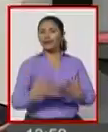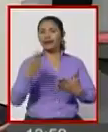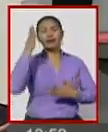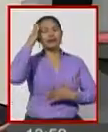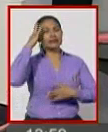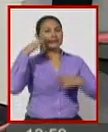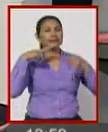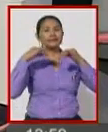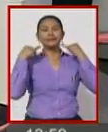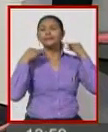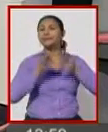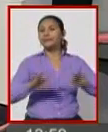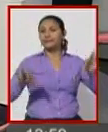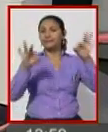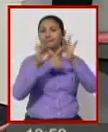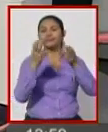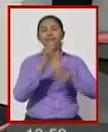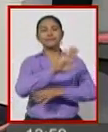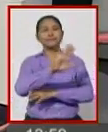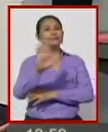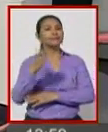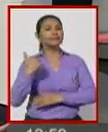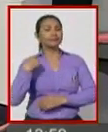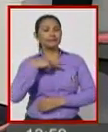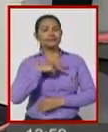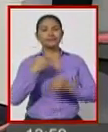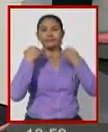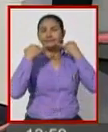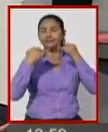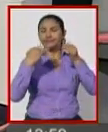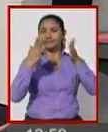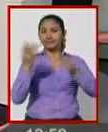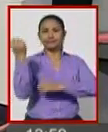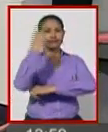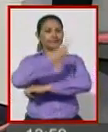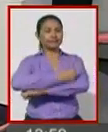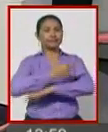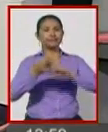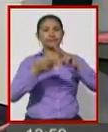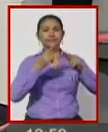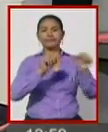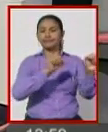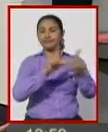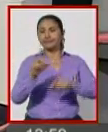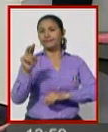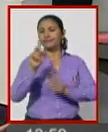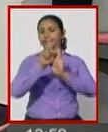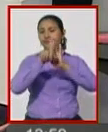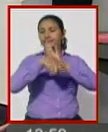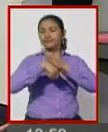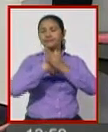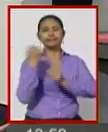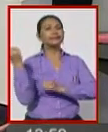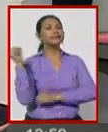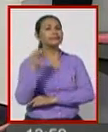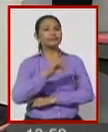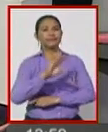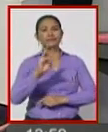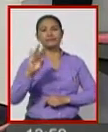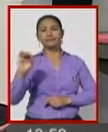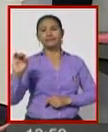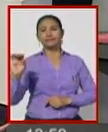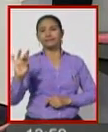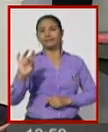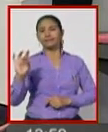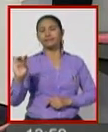Ya lo sabe, la noticia es muy importante y queremos que usted también sea nuestro reportero al día. Y el número de teléfono está habilitado a las 24 horas del día,